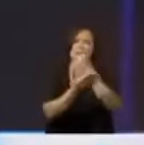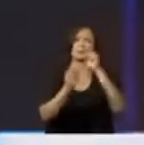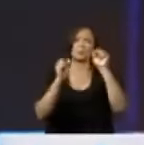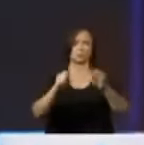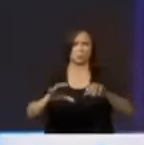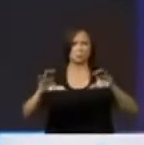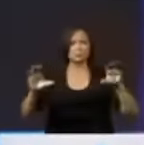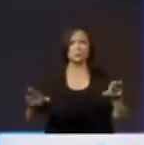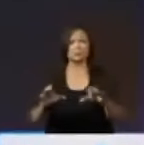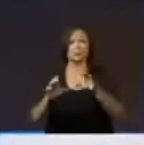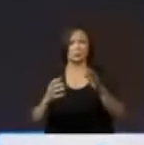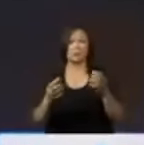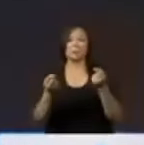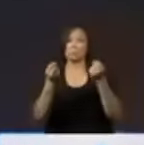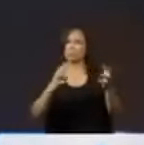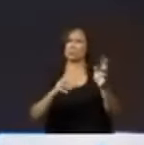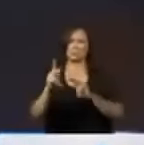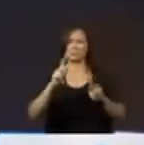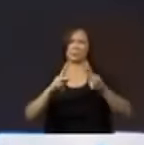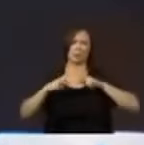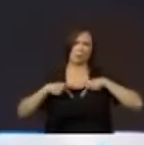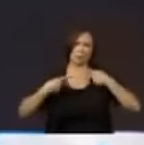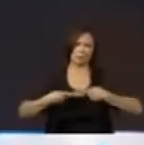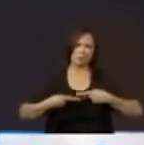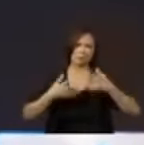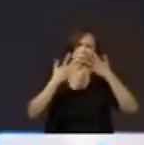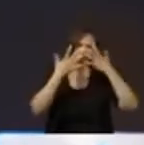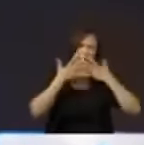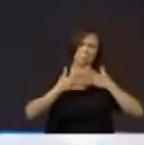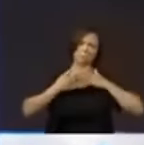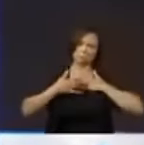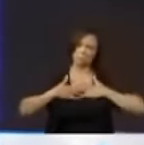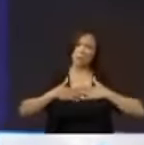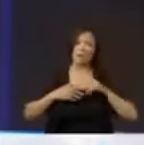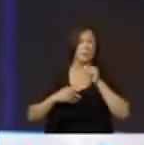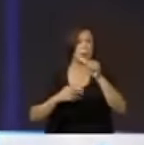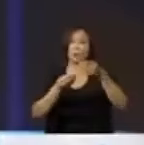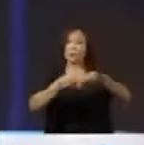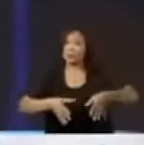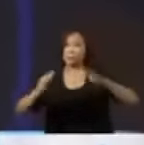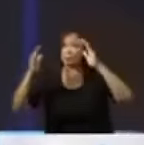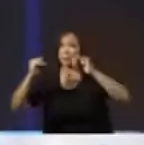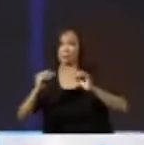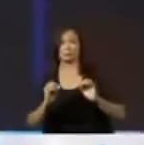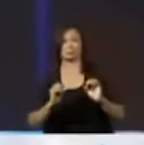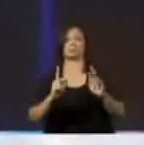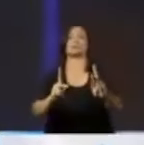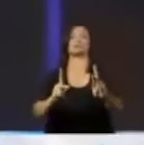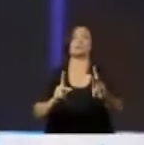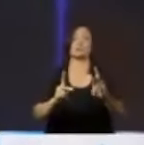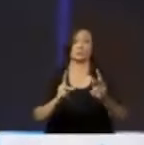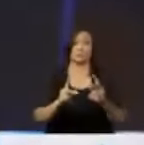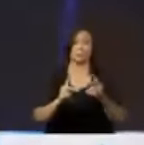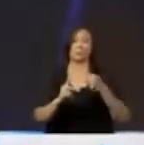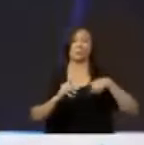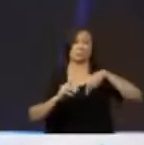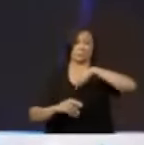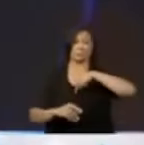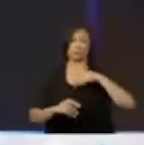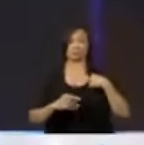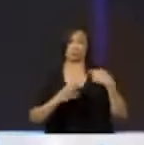podemos hacerlo. Sé que hay mucha gente desanimada, pero no perdamos la esperanza. Tenemos la oportunidad. En nuestro caso